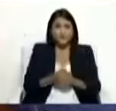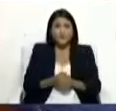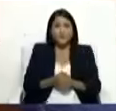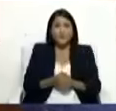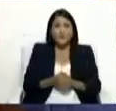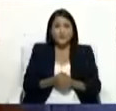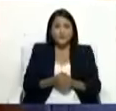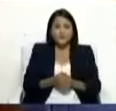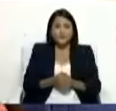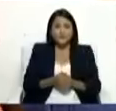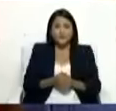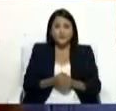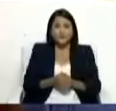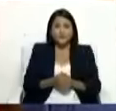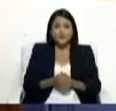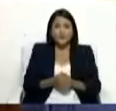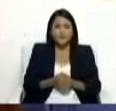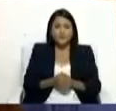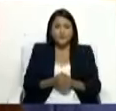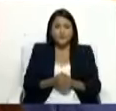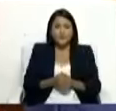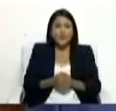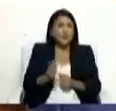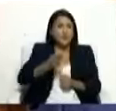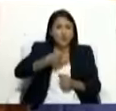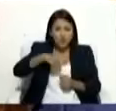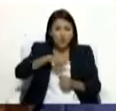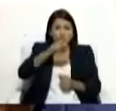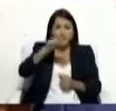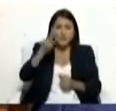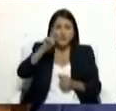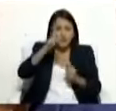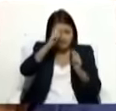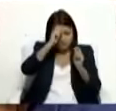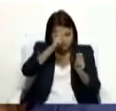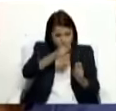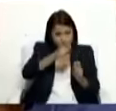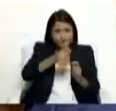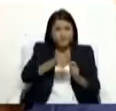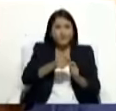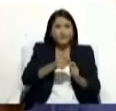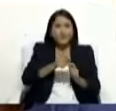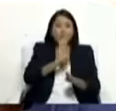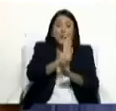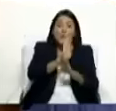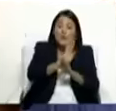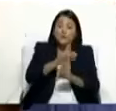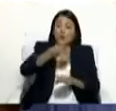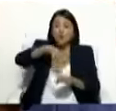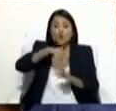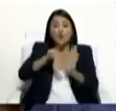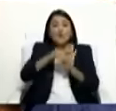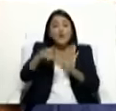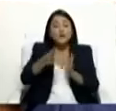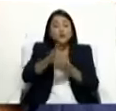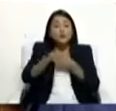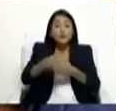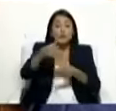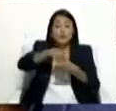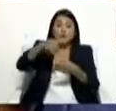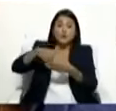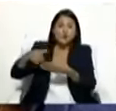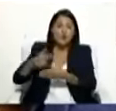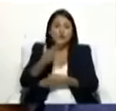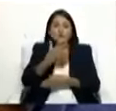que de manera natural reconocemos todas las venezolanas y todos los venezolanos, que ampare el derecho que tenemos de elegir el próximo